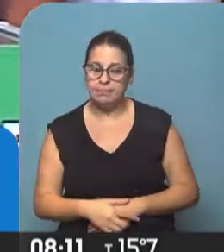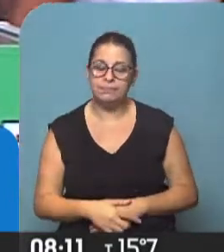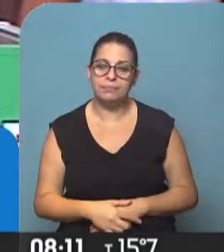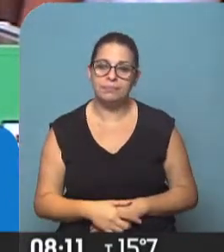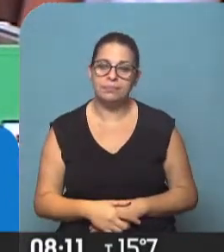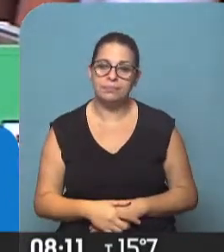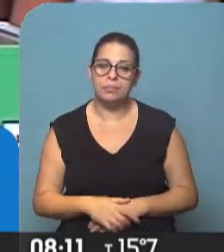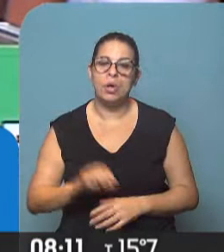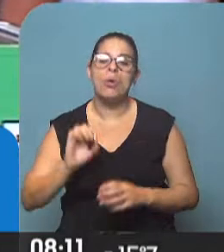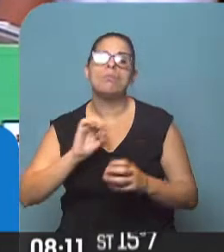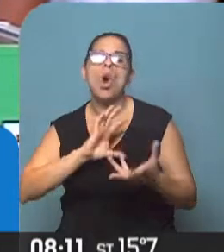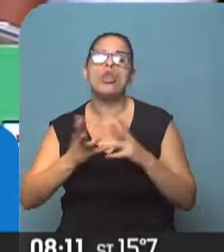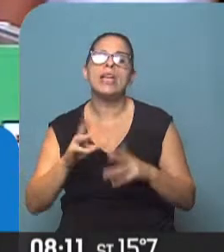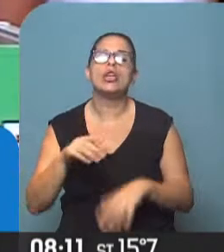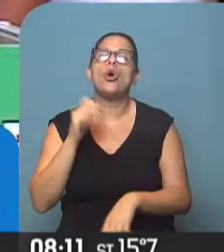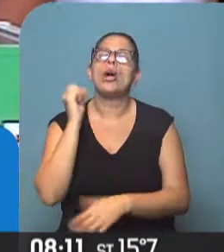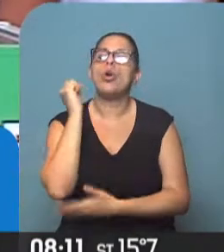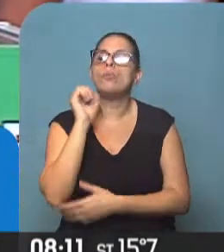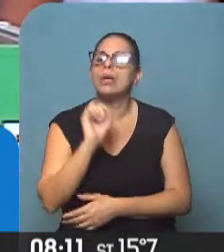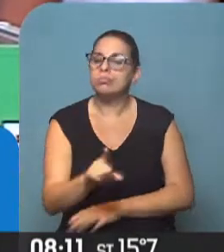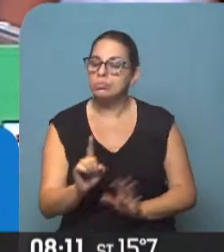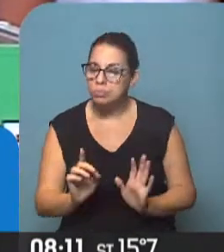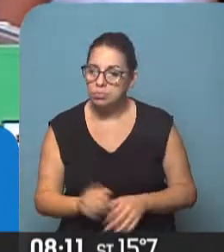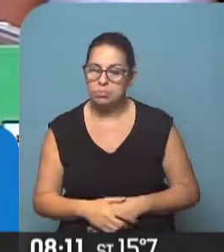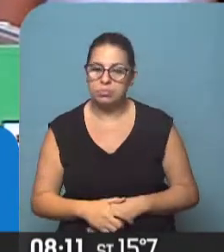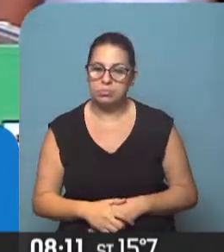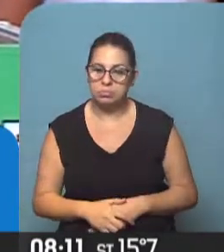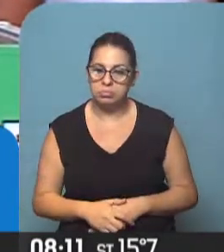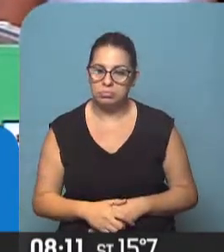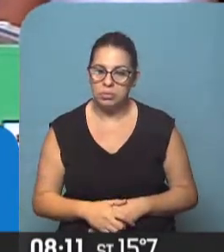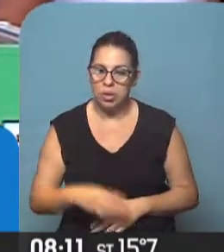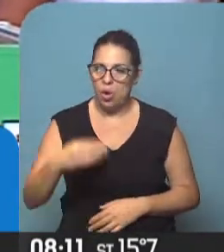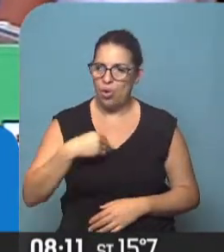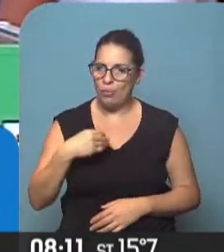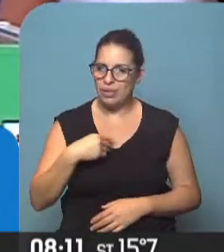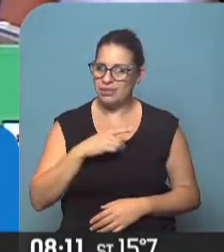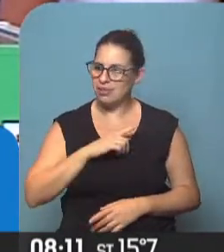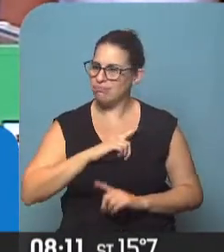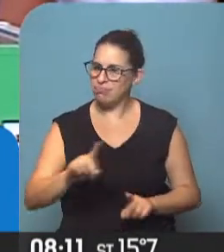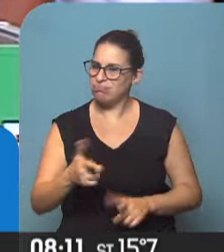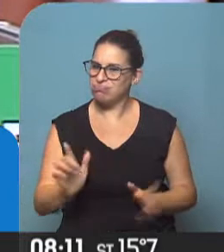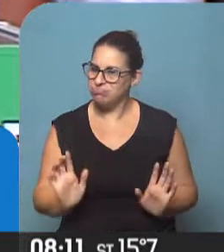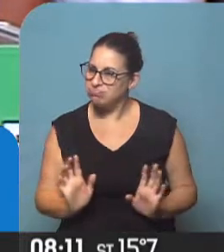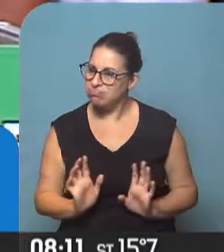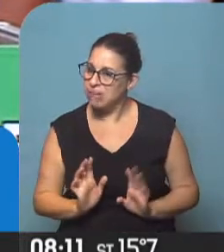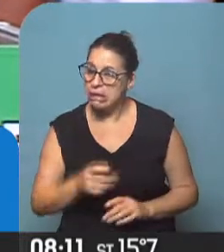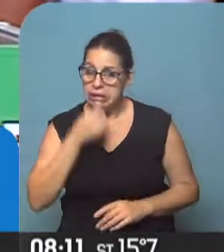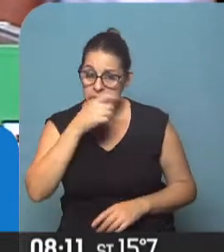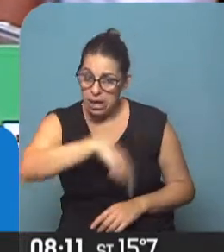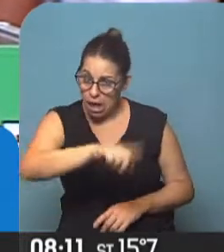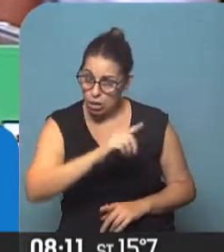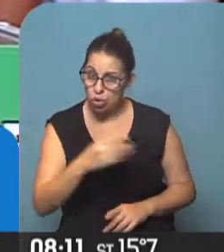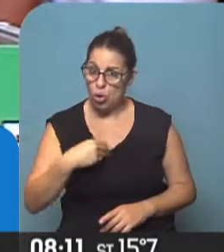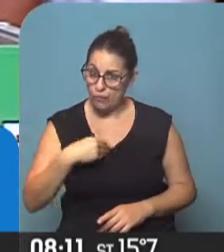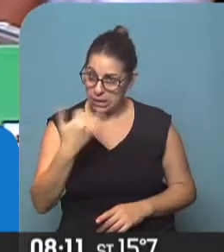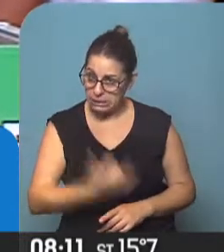en los modelos económicos que aplican, ni ellos les tienen confianza. Porque si ellos les tuvieran